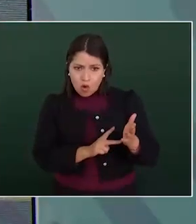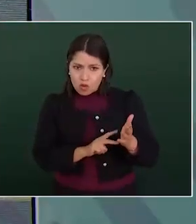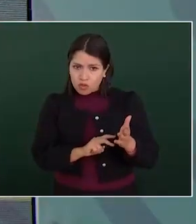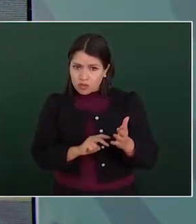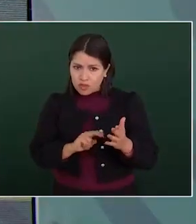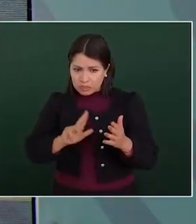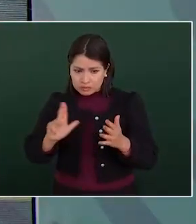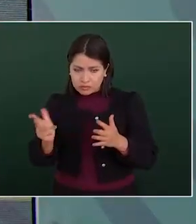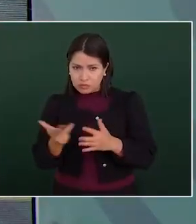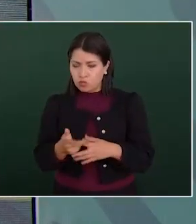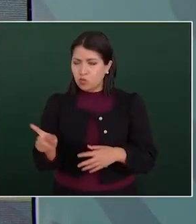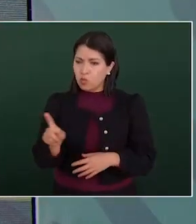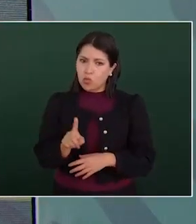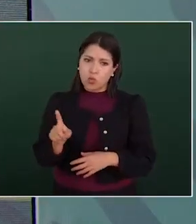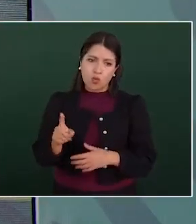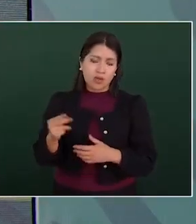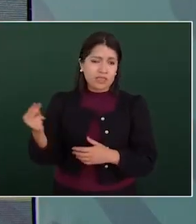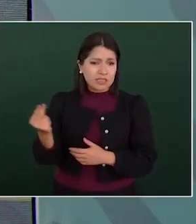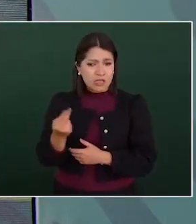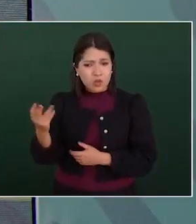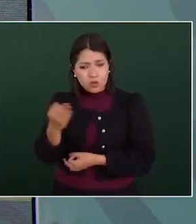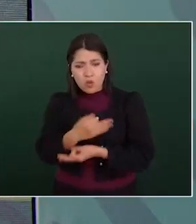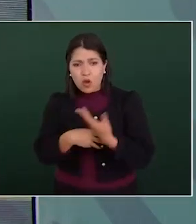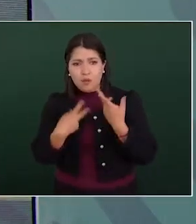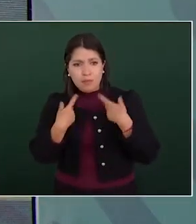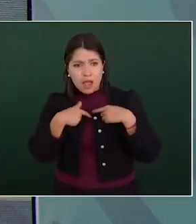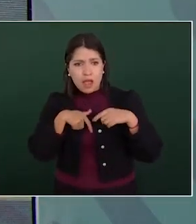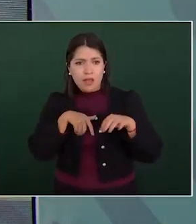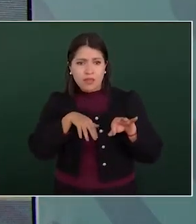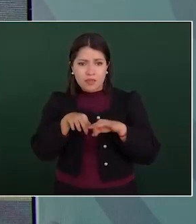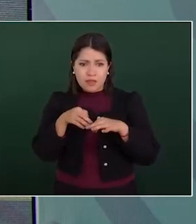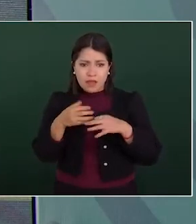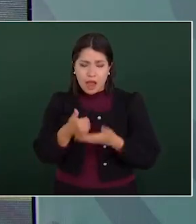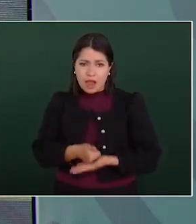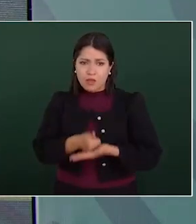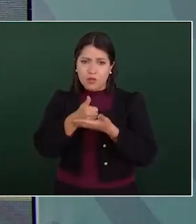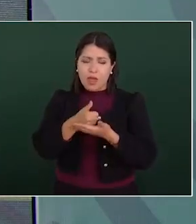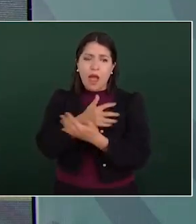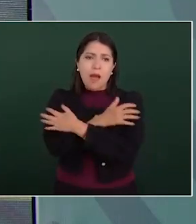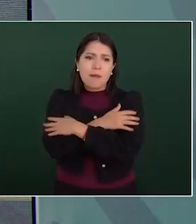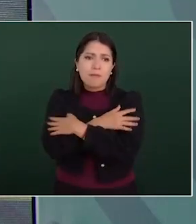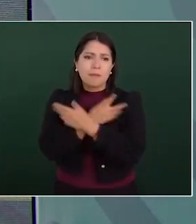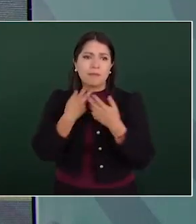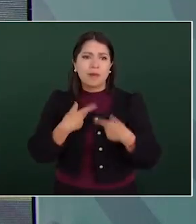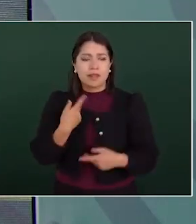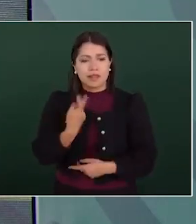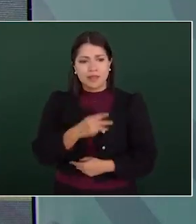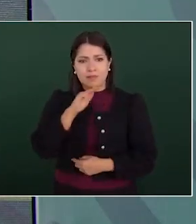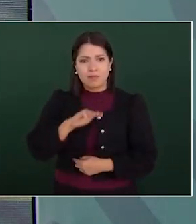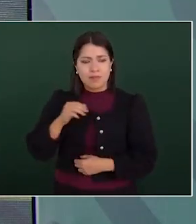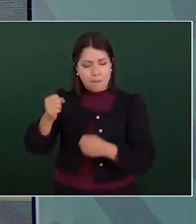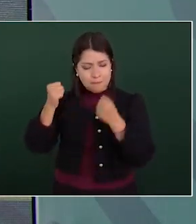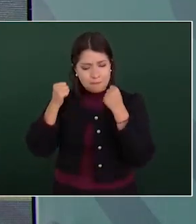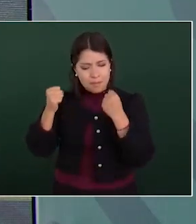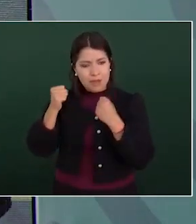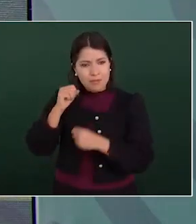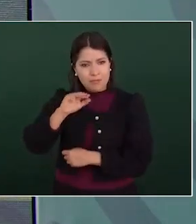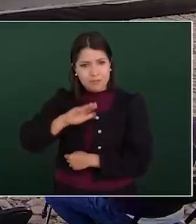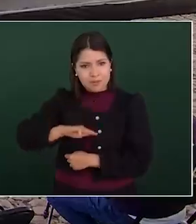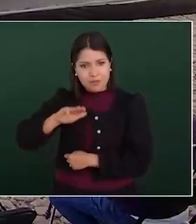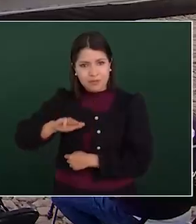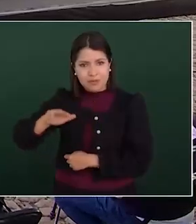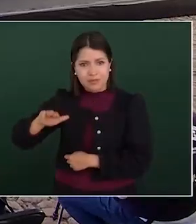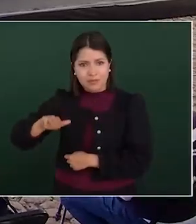y todos ayudar, todos ayudar, y un abrazo a los michoacanos y que viva Michoacán.